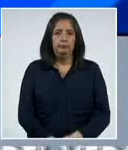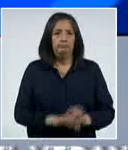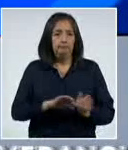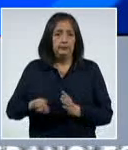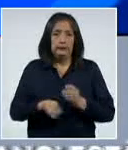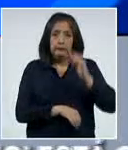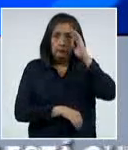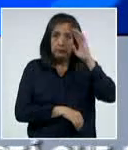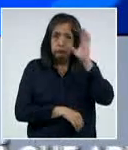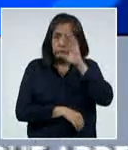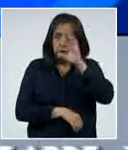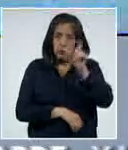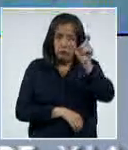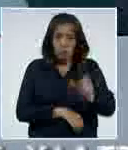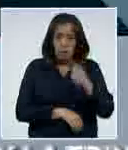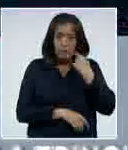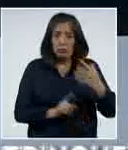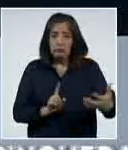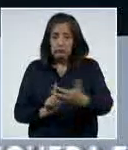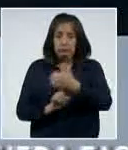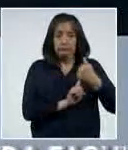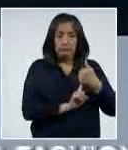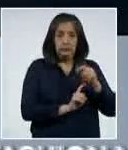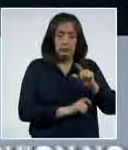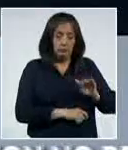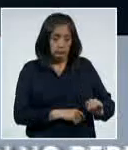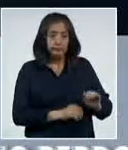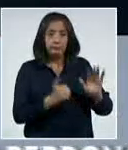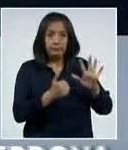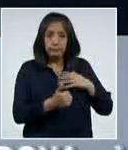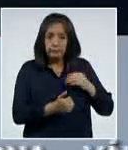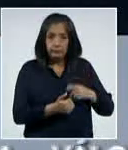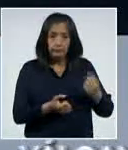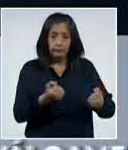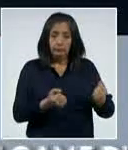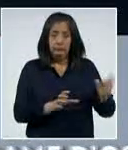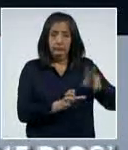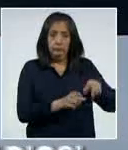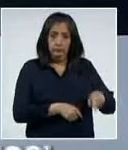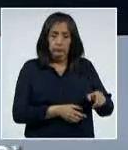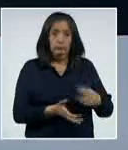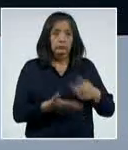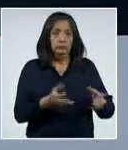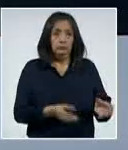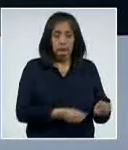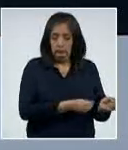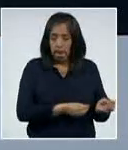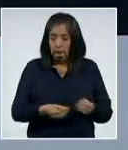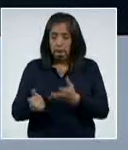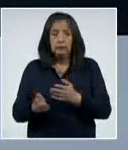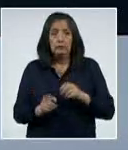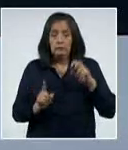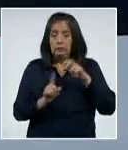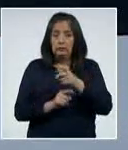Y la policía está buscando a un secuestrador que, tras llevarse a una menor de 6 años en su camioneta, la arrojó del vehículo en marcha al ser